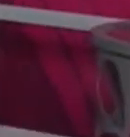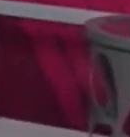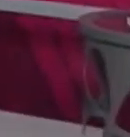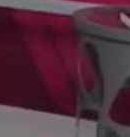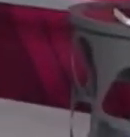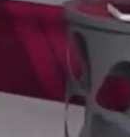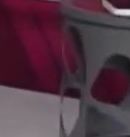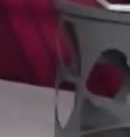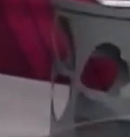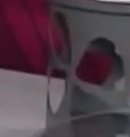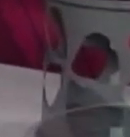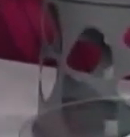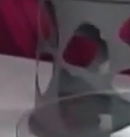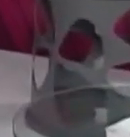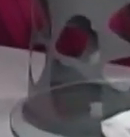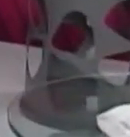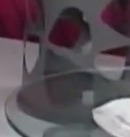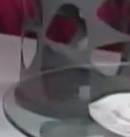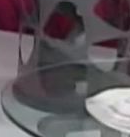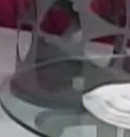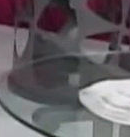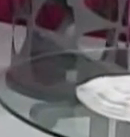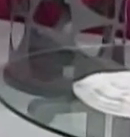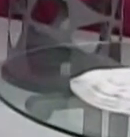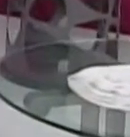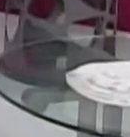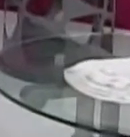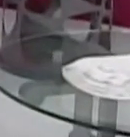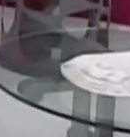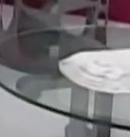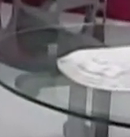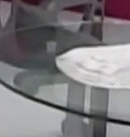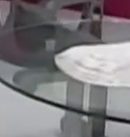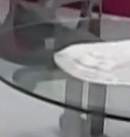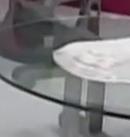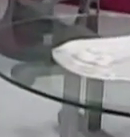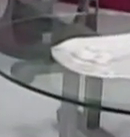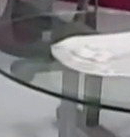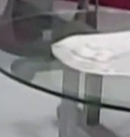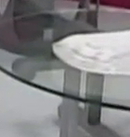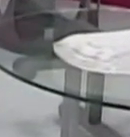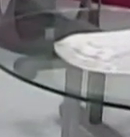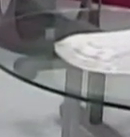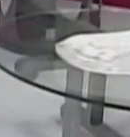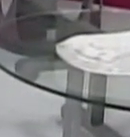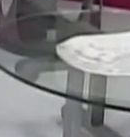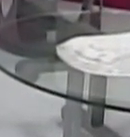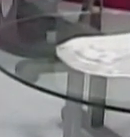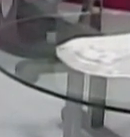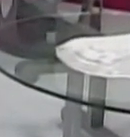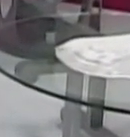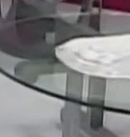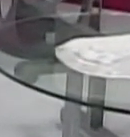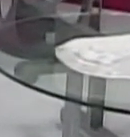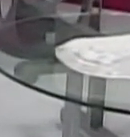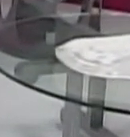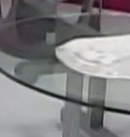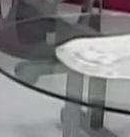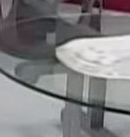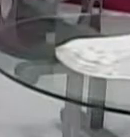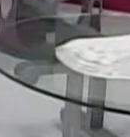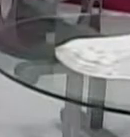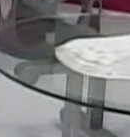charlas demostrativas de maquillaje las últimas tendencias los colores y recomendaciones además de